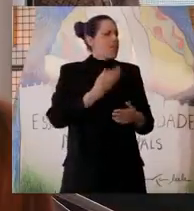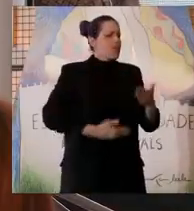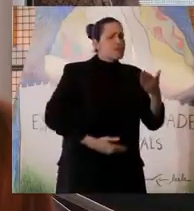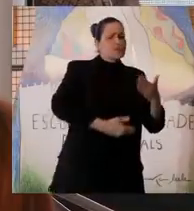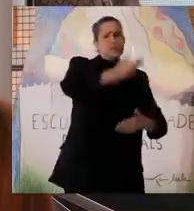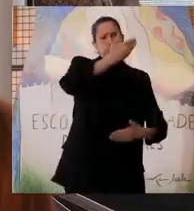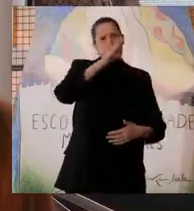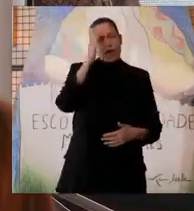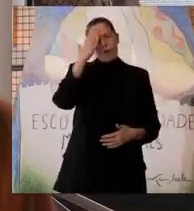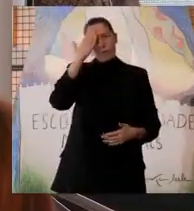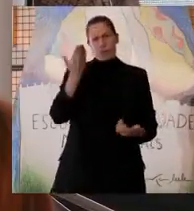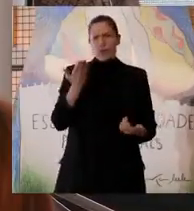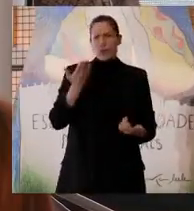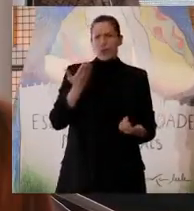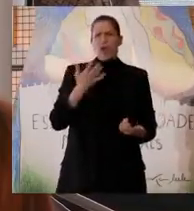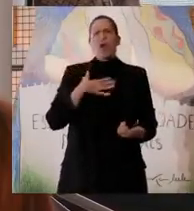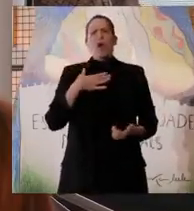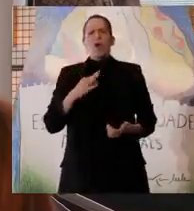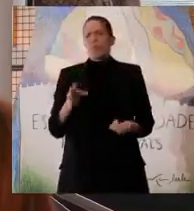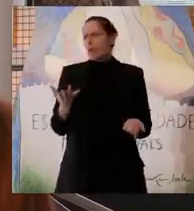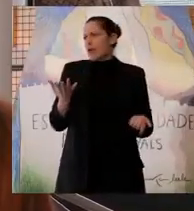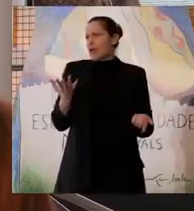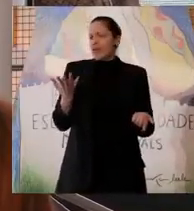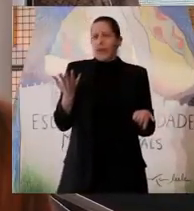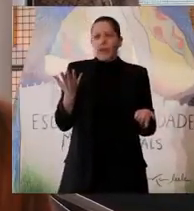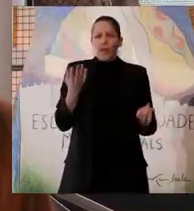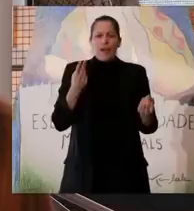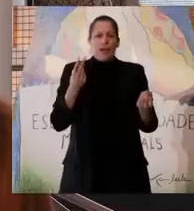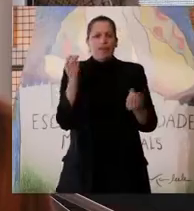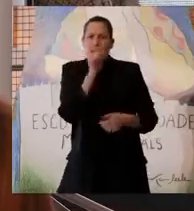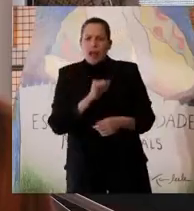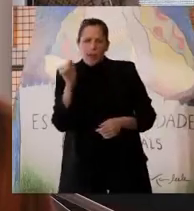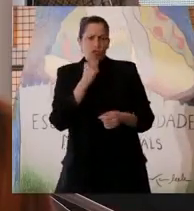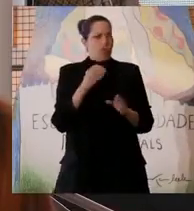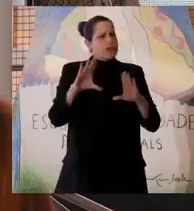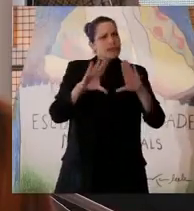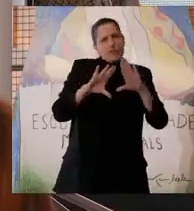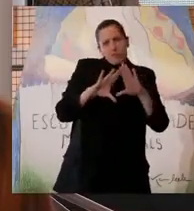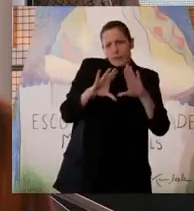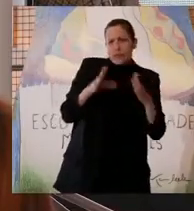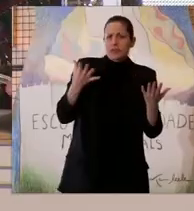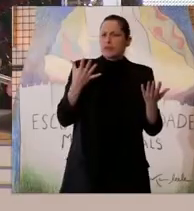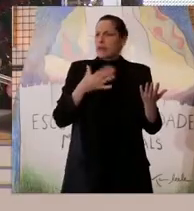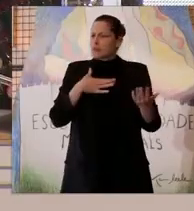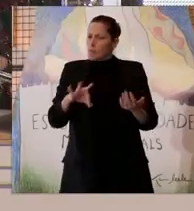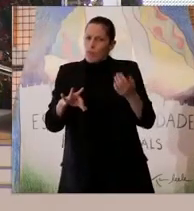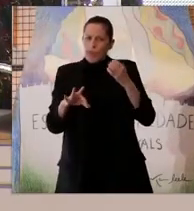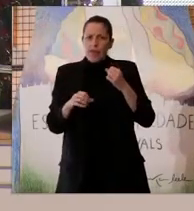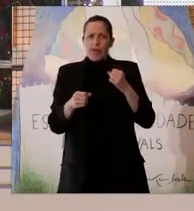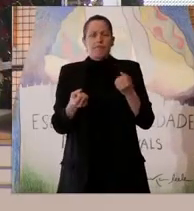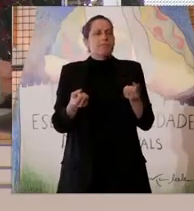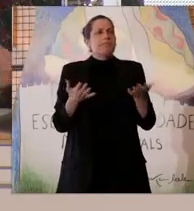puede haber reggaetón feminista para las adolescentes puede haber leyes Pero si tú te sigues educando